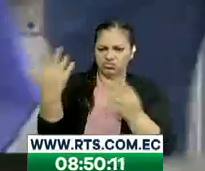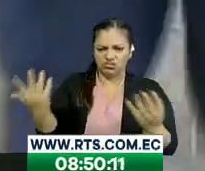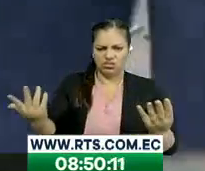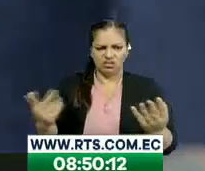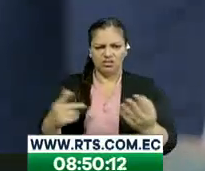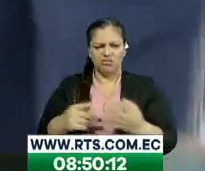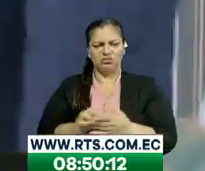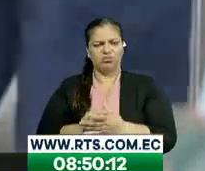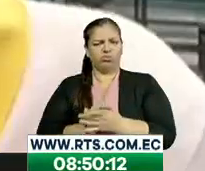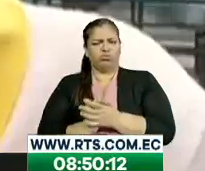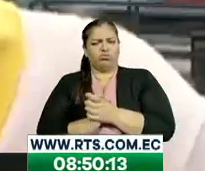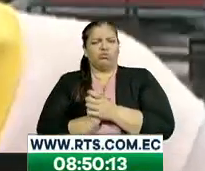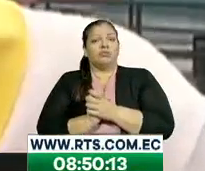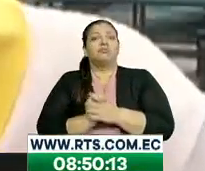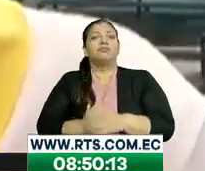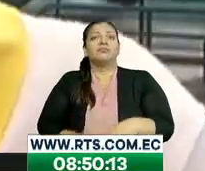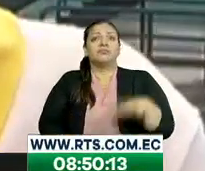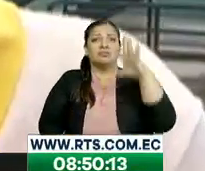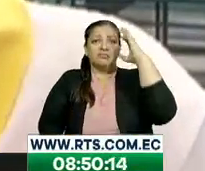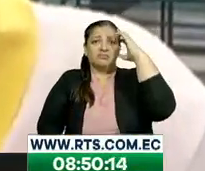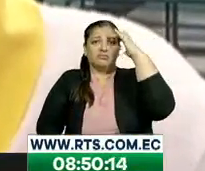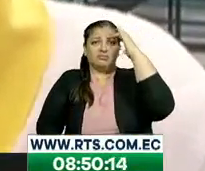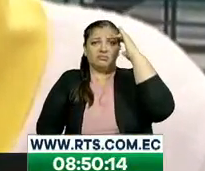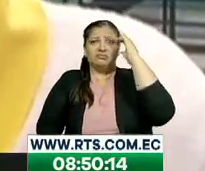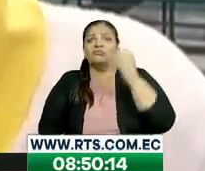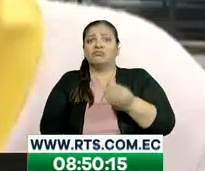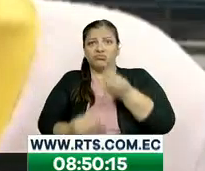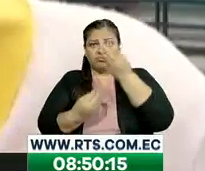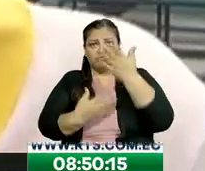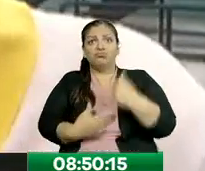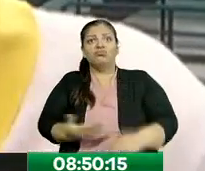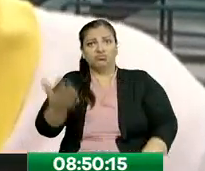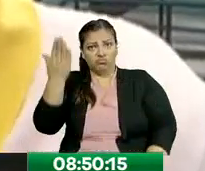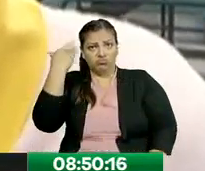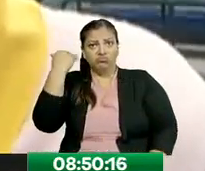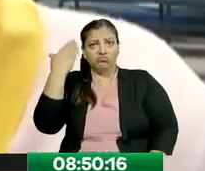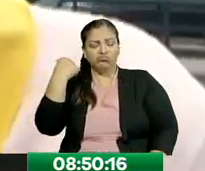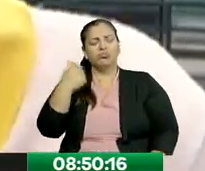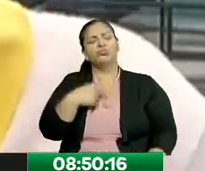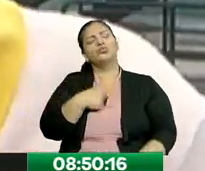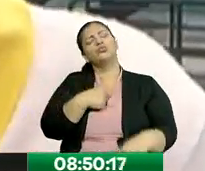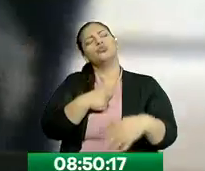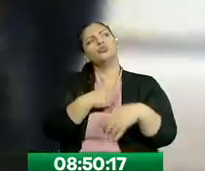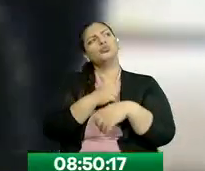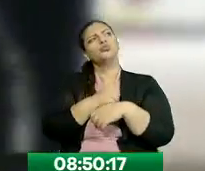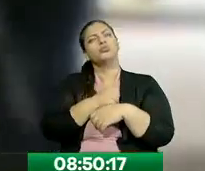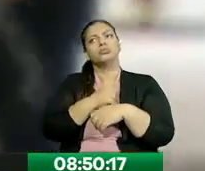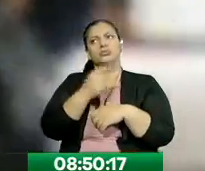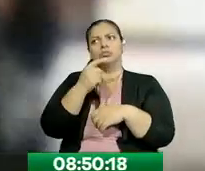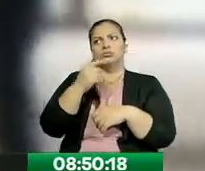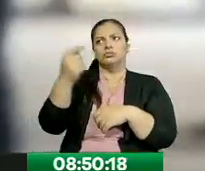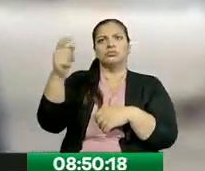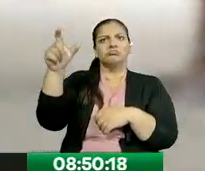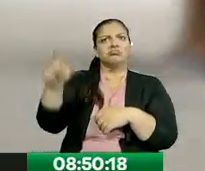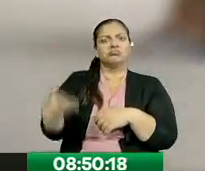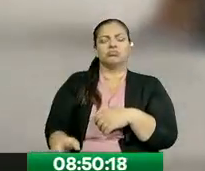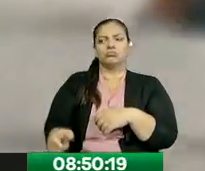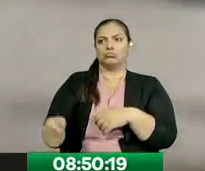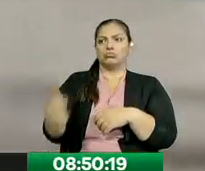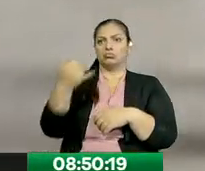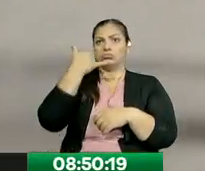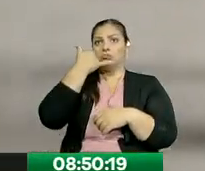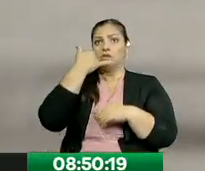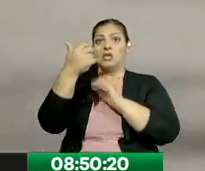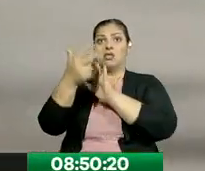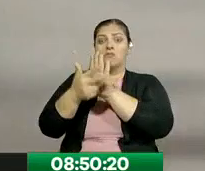cuento que a mí sí me ha pasado y es algo muy preocupante porque uno como mujer no se siente segura en el transporte en el que